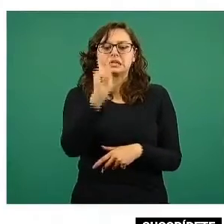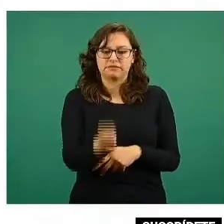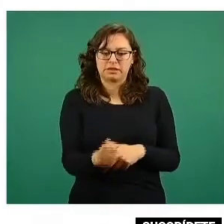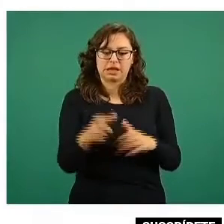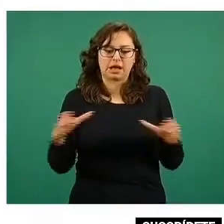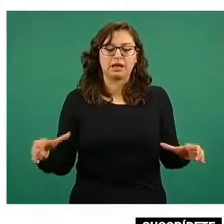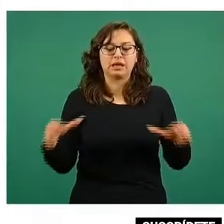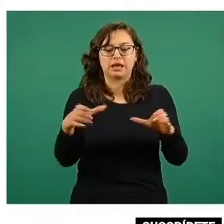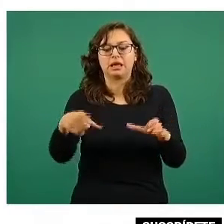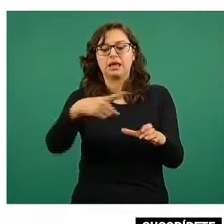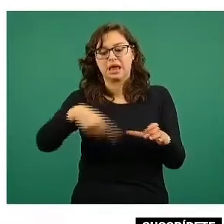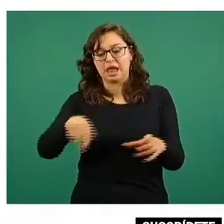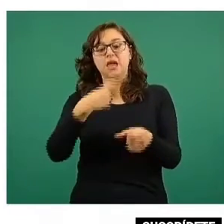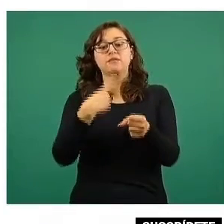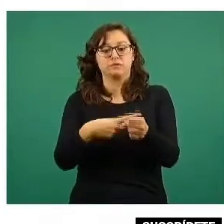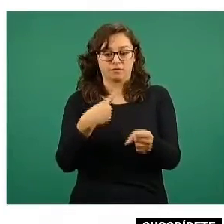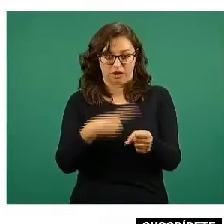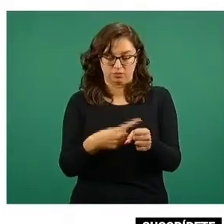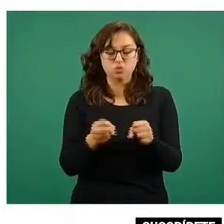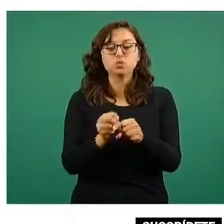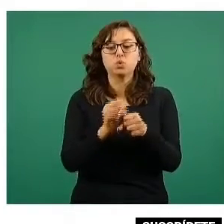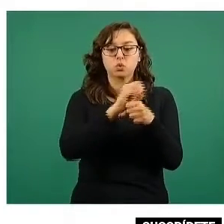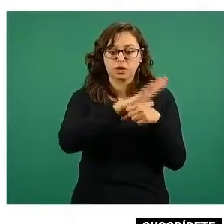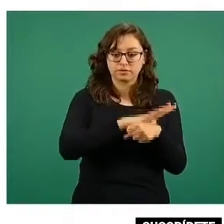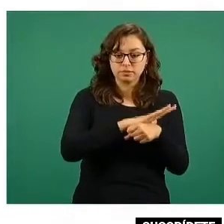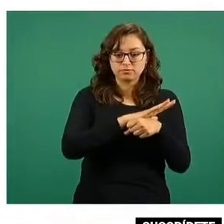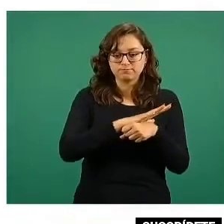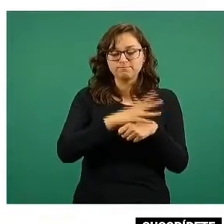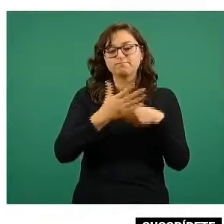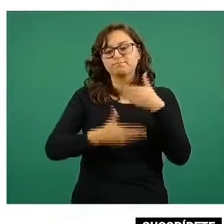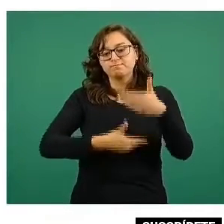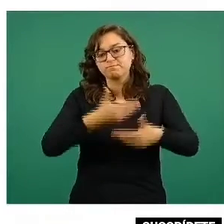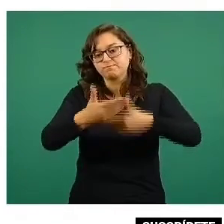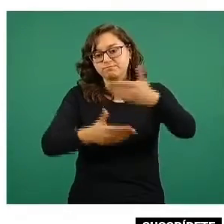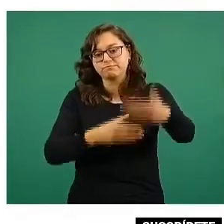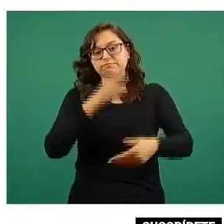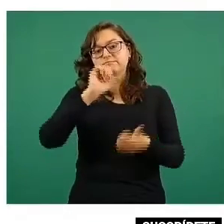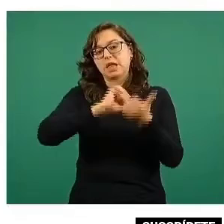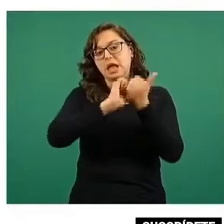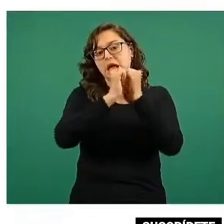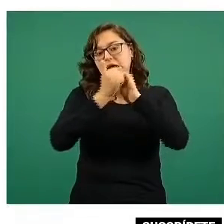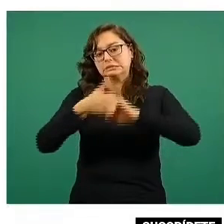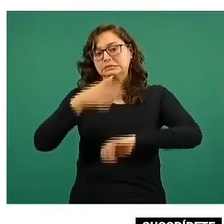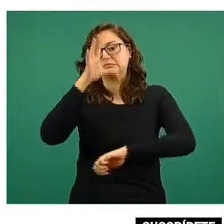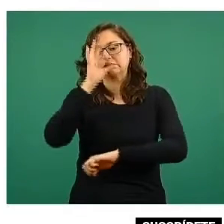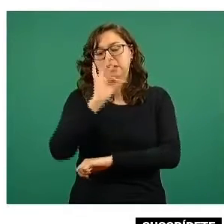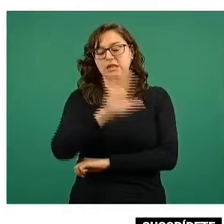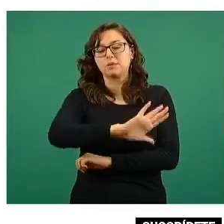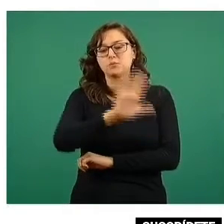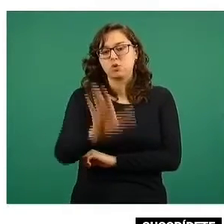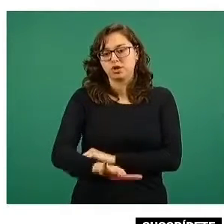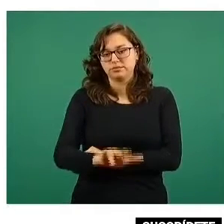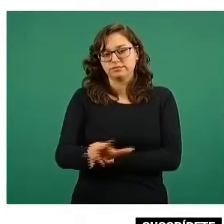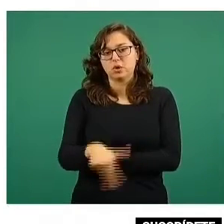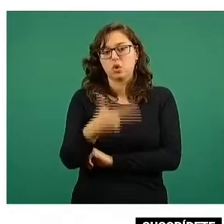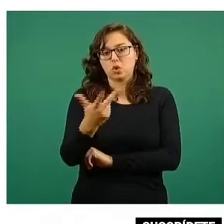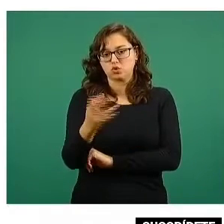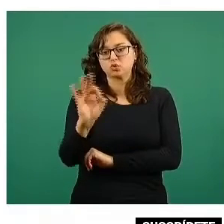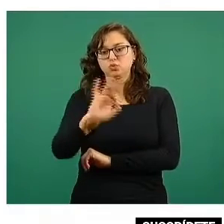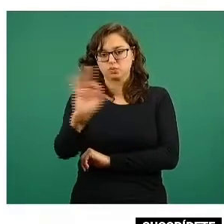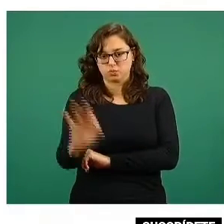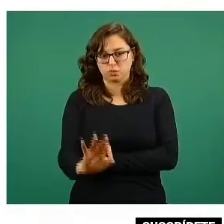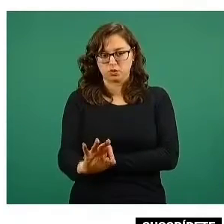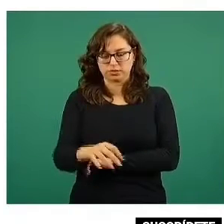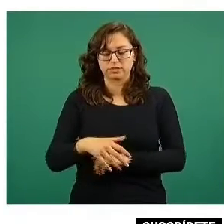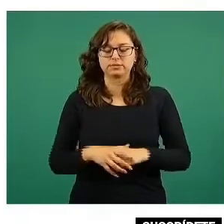que lamentablemente fallece a consecuencias de las complicaciones de COVID-19 del total de